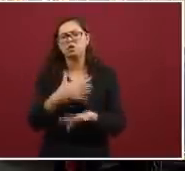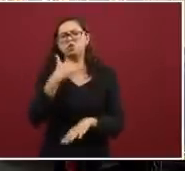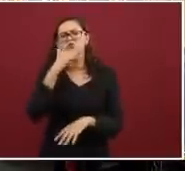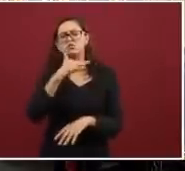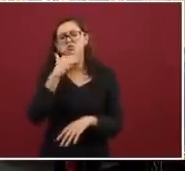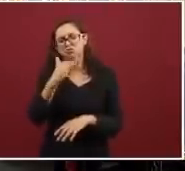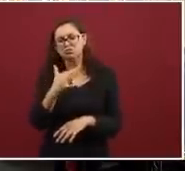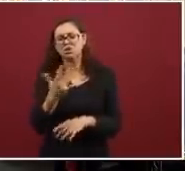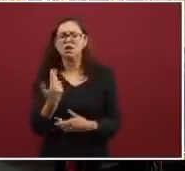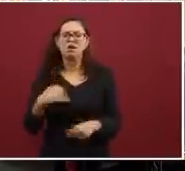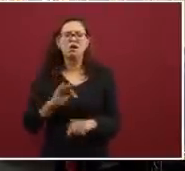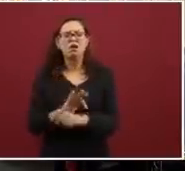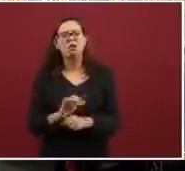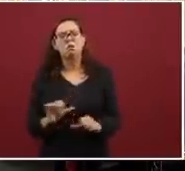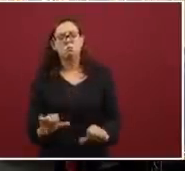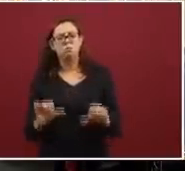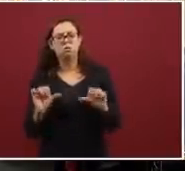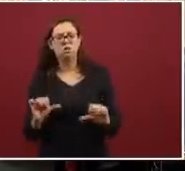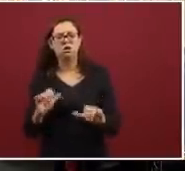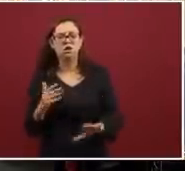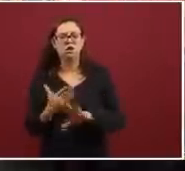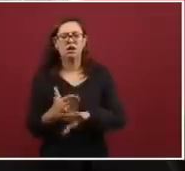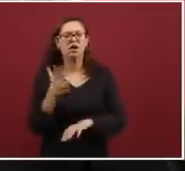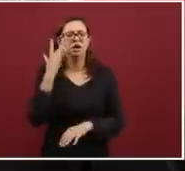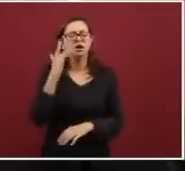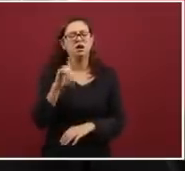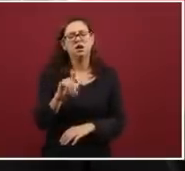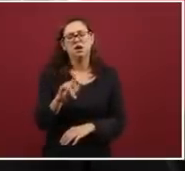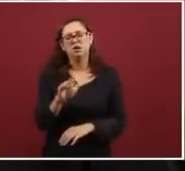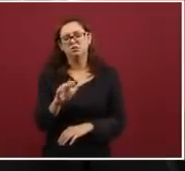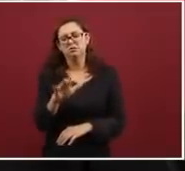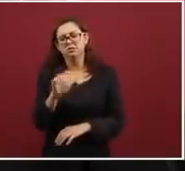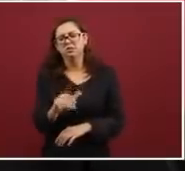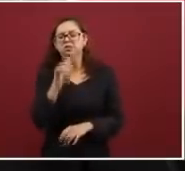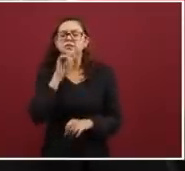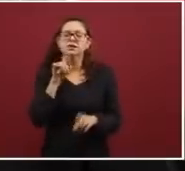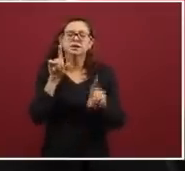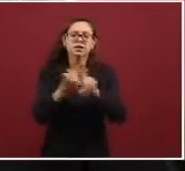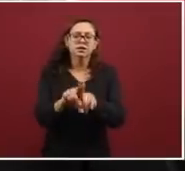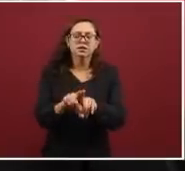de Santa Lucía, y además los amparos contra